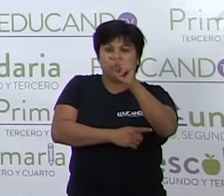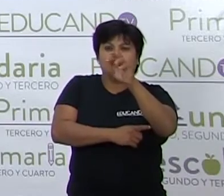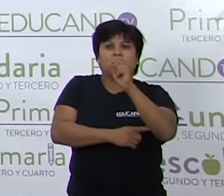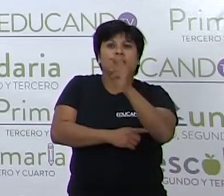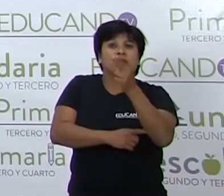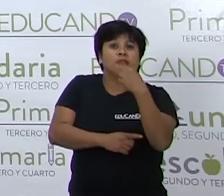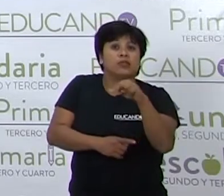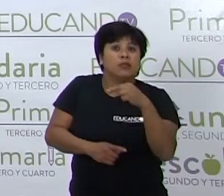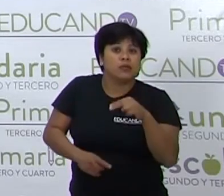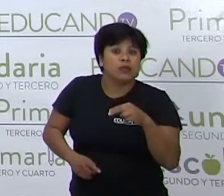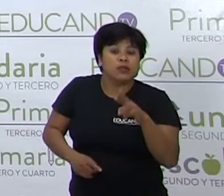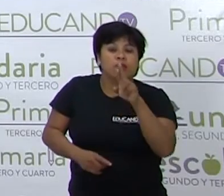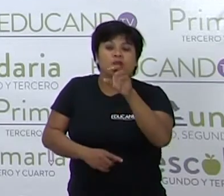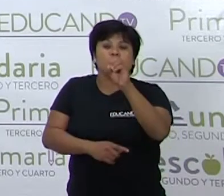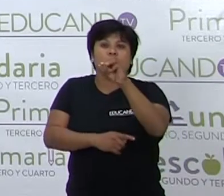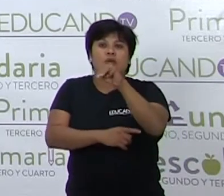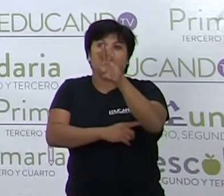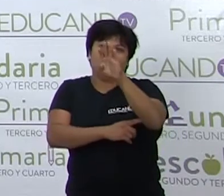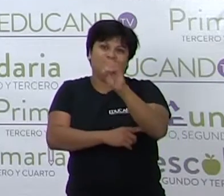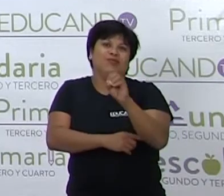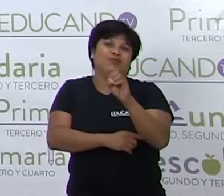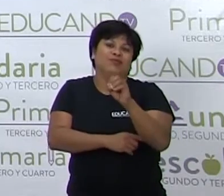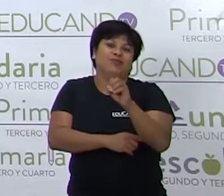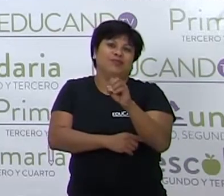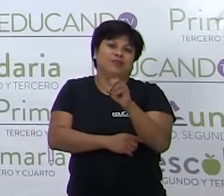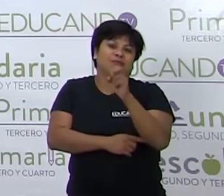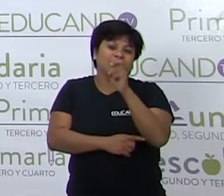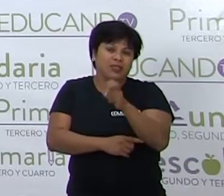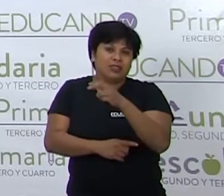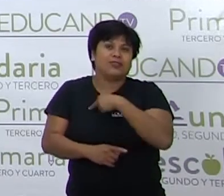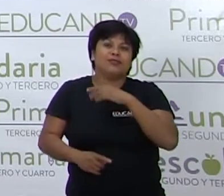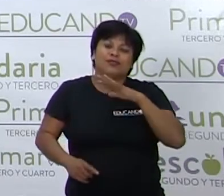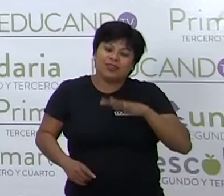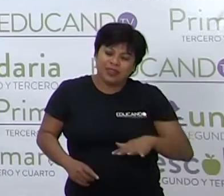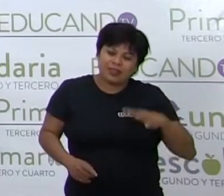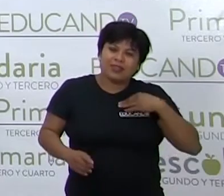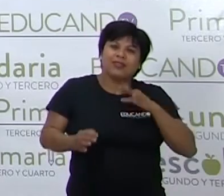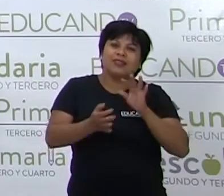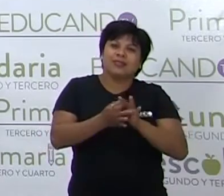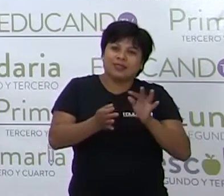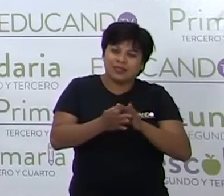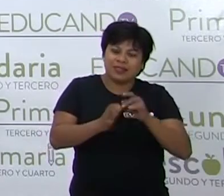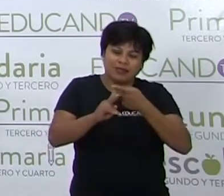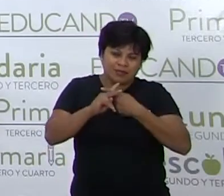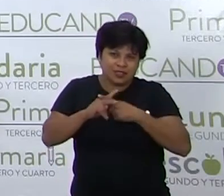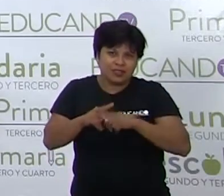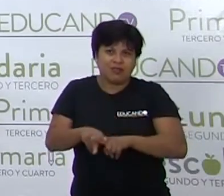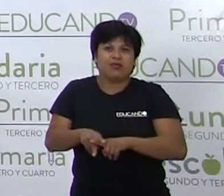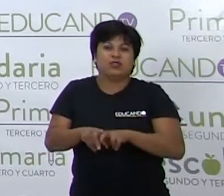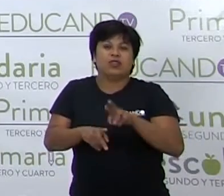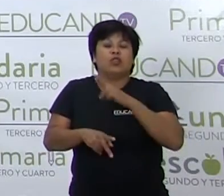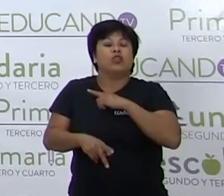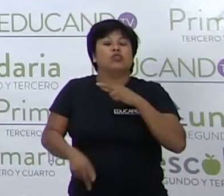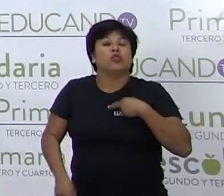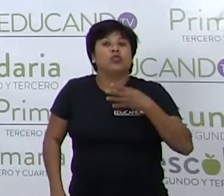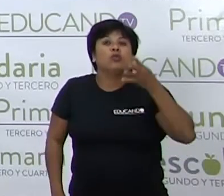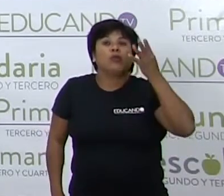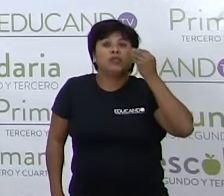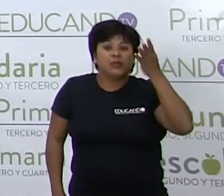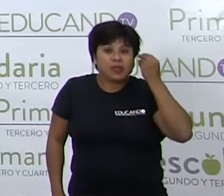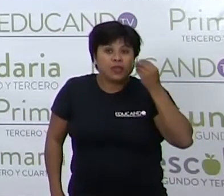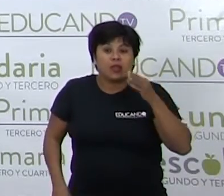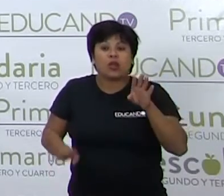llama rombo qué es lo que había presentado al inicio es un rombo y vamos a aprender